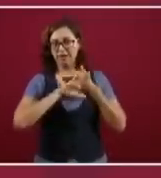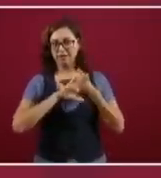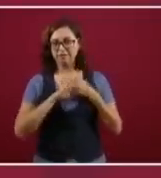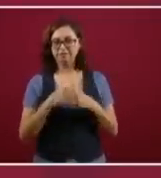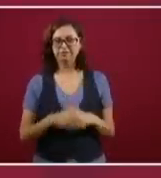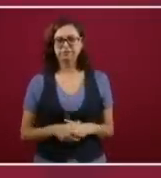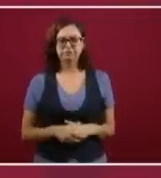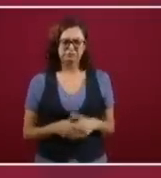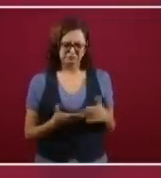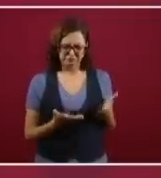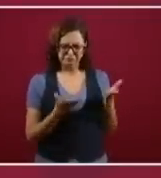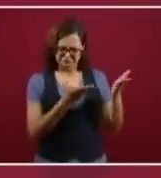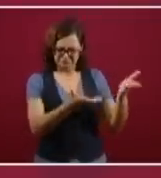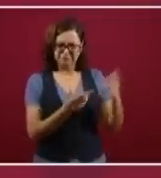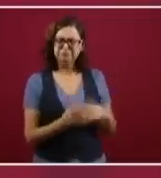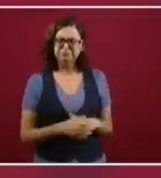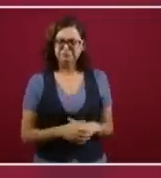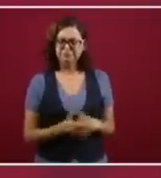a dejarles a ellos